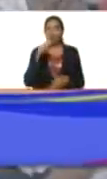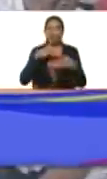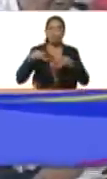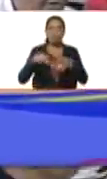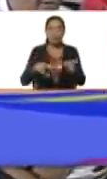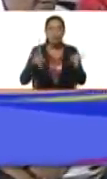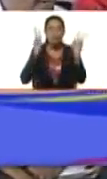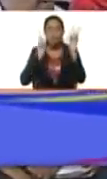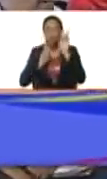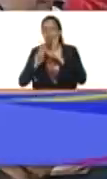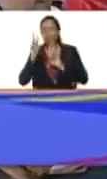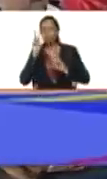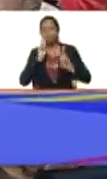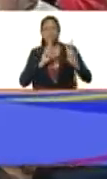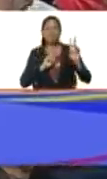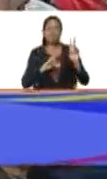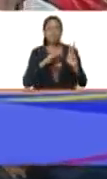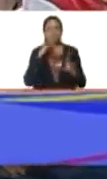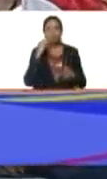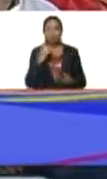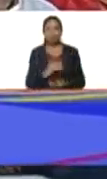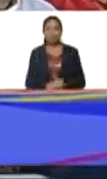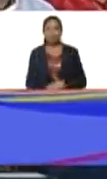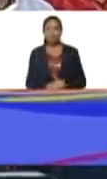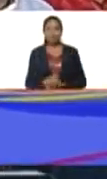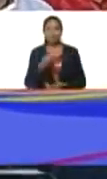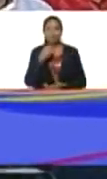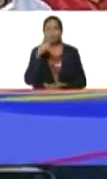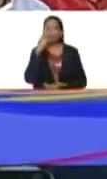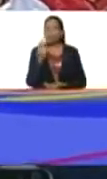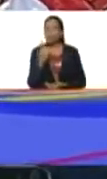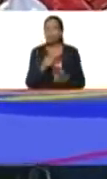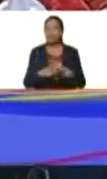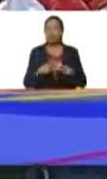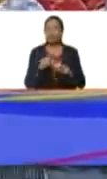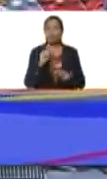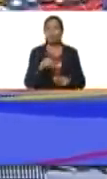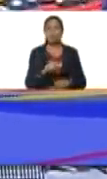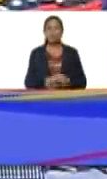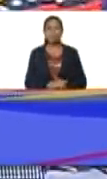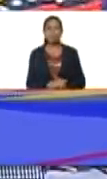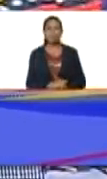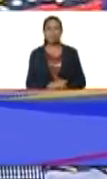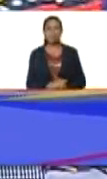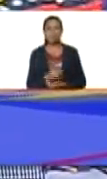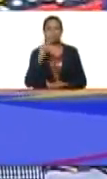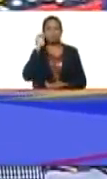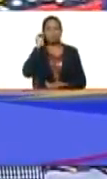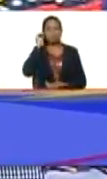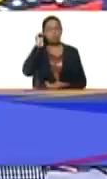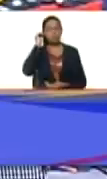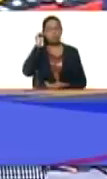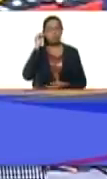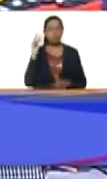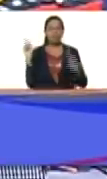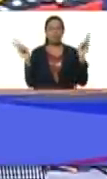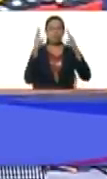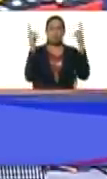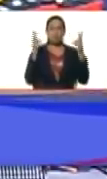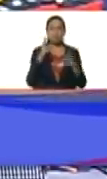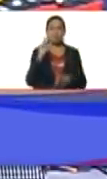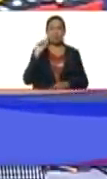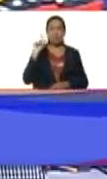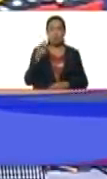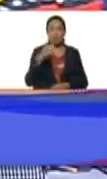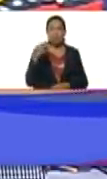purificarnos. Bueno, estamos en Zamora. ¡Que viva Guatire! En